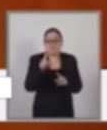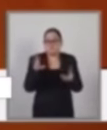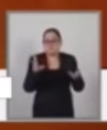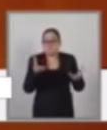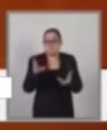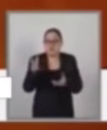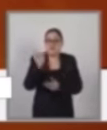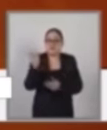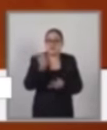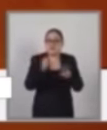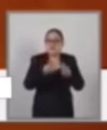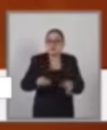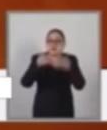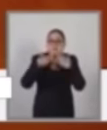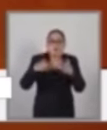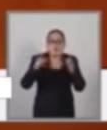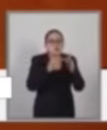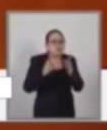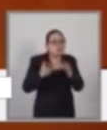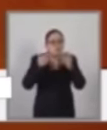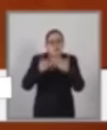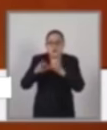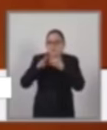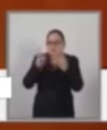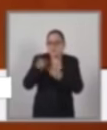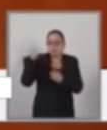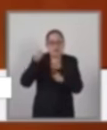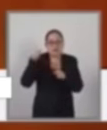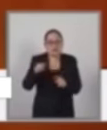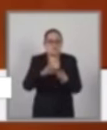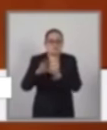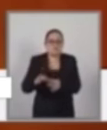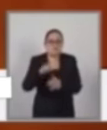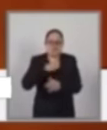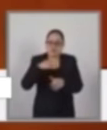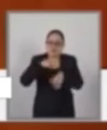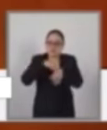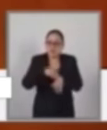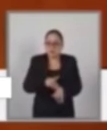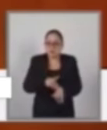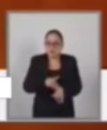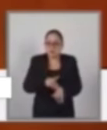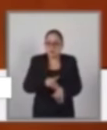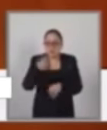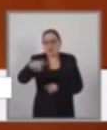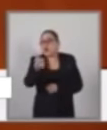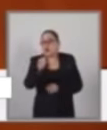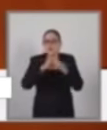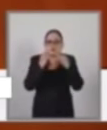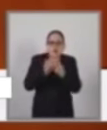afirmar que tiene la calidad humana y profesional que lo hacen confiable